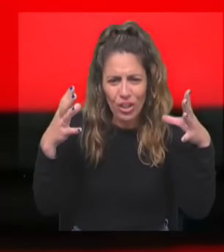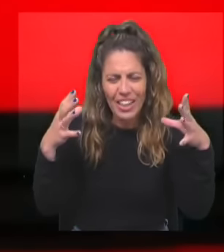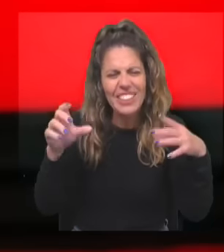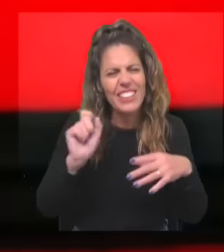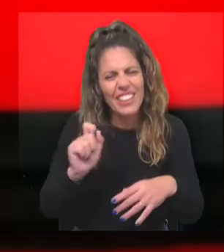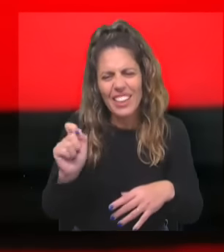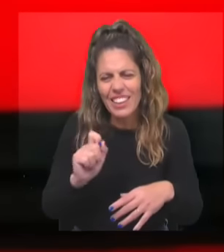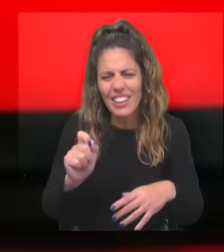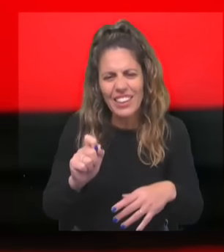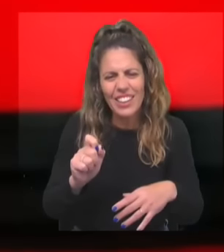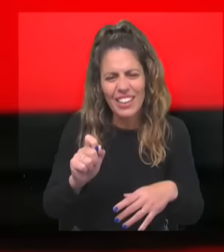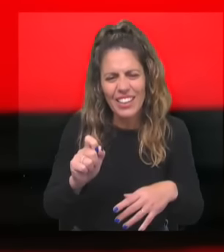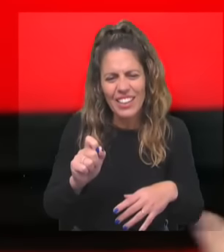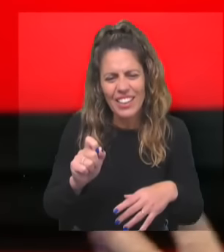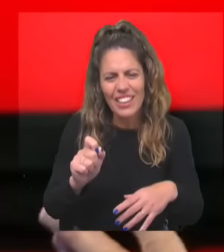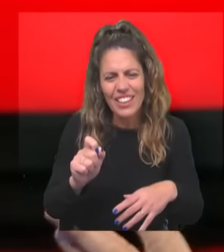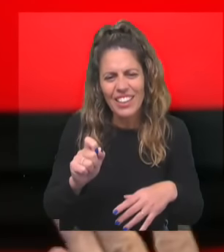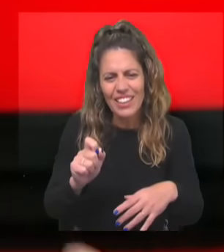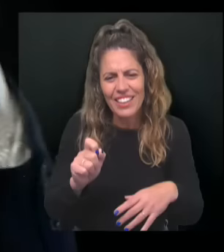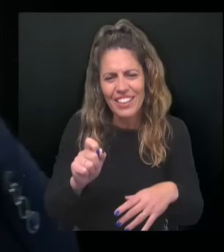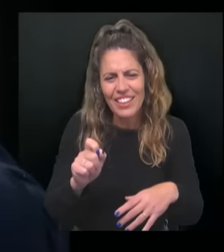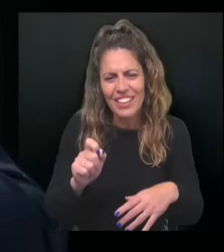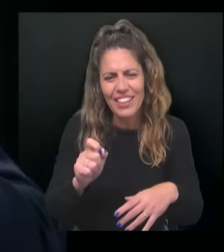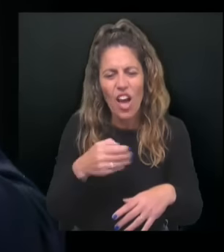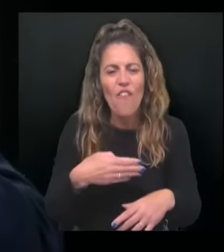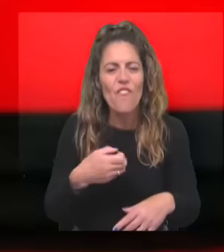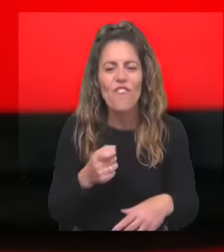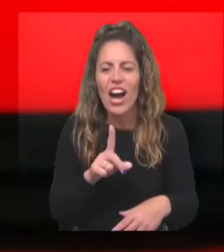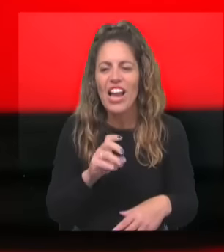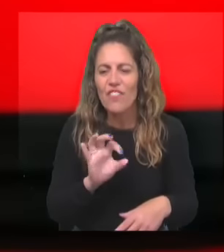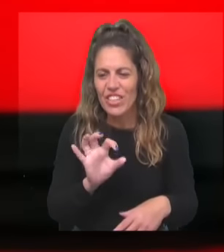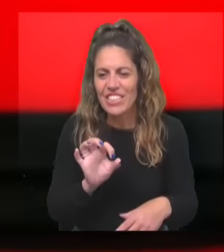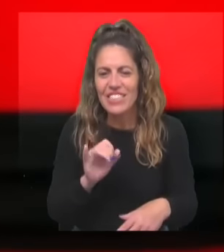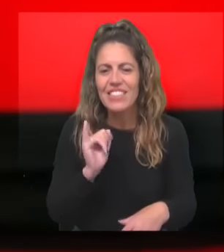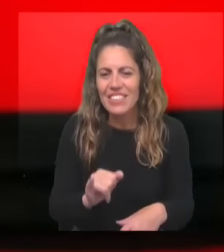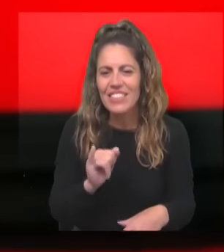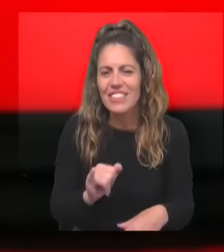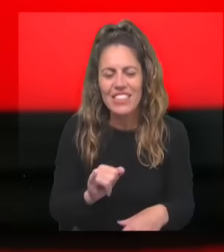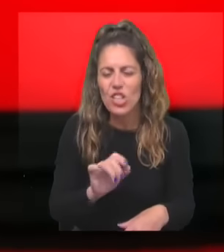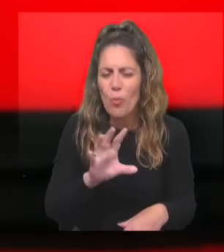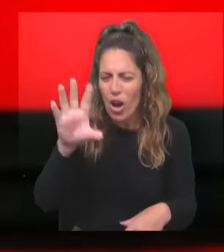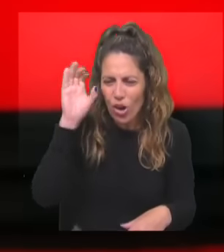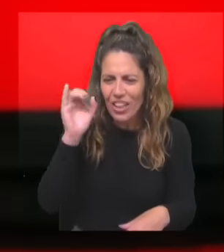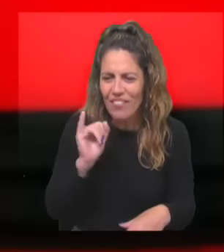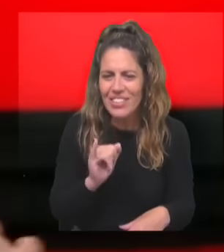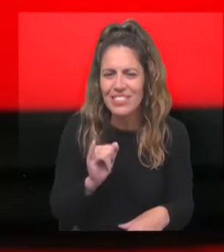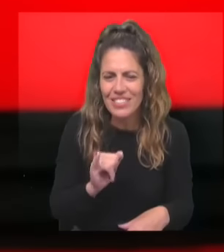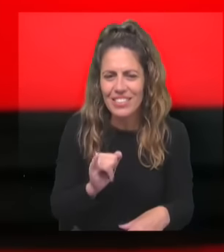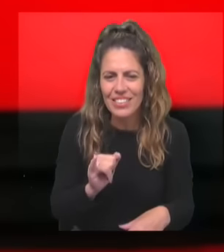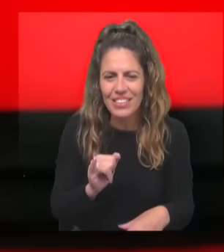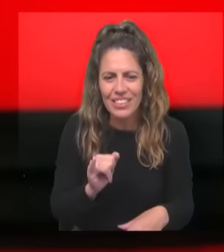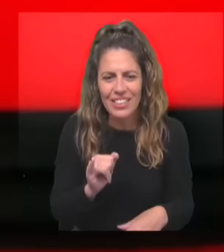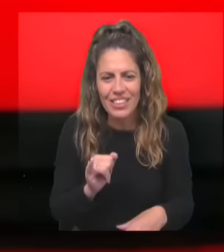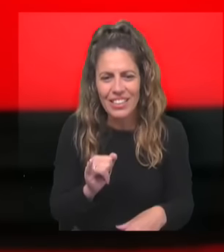lo acuerdo porque me interpreta totalmente. Alejandro Balbis. Alejandro, exactamente. Por eso no me acordaba, perdón. No, por favor.